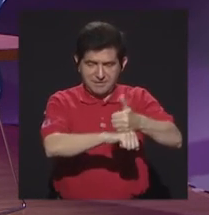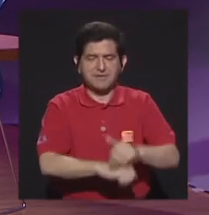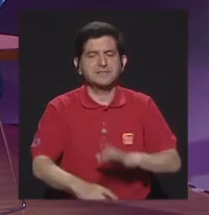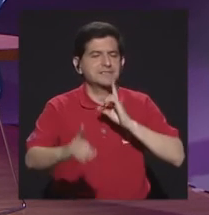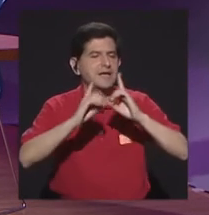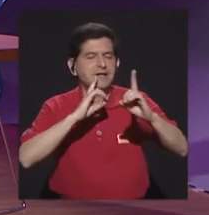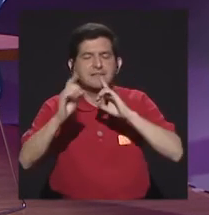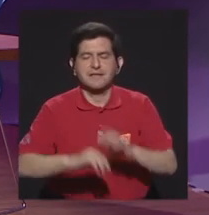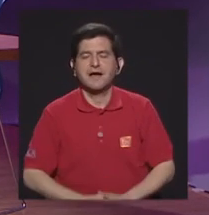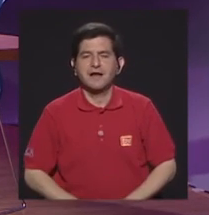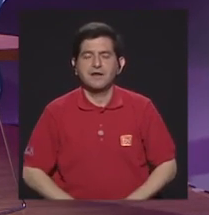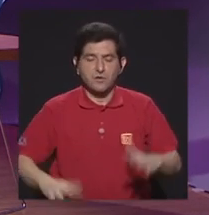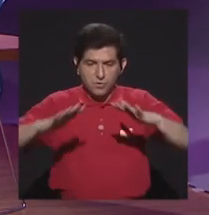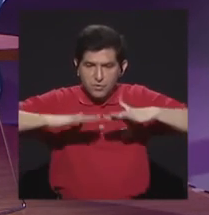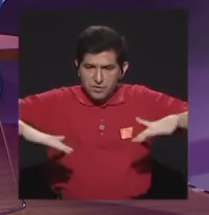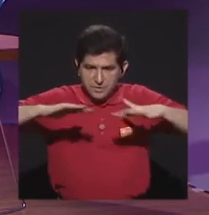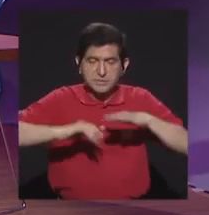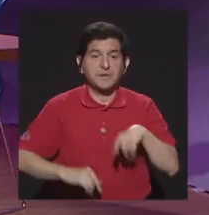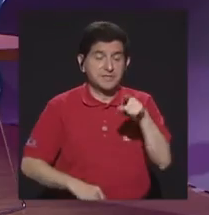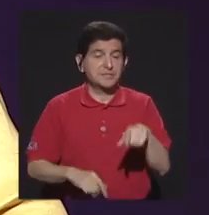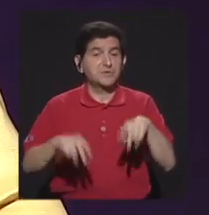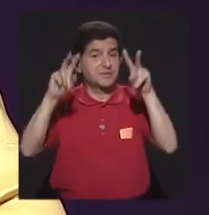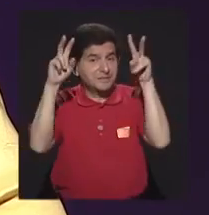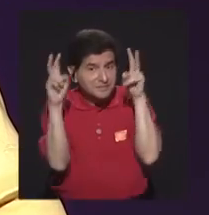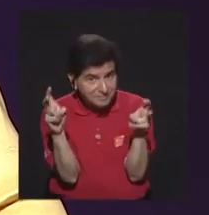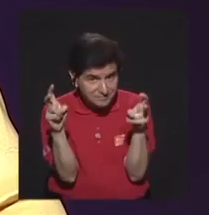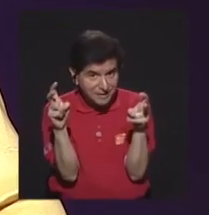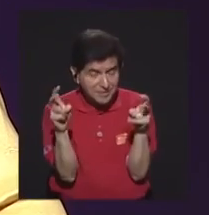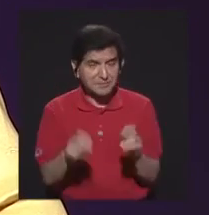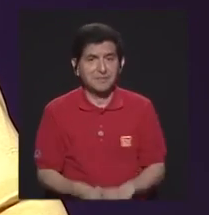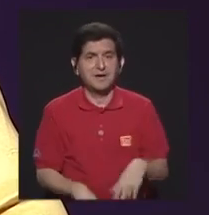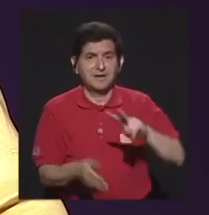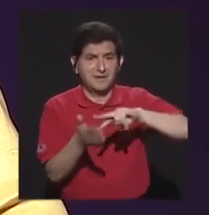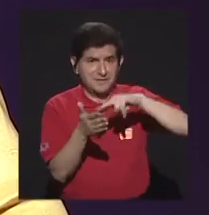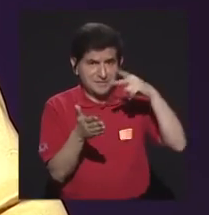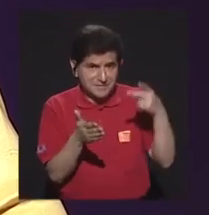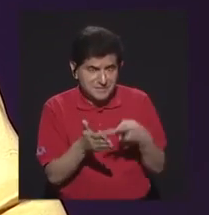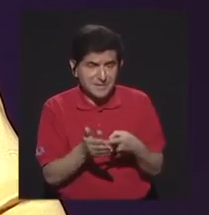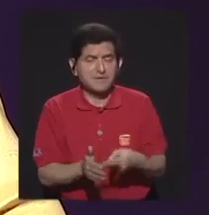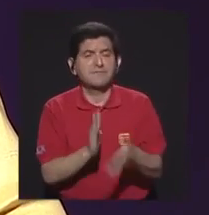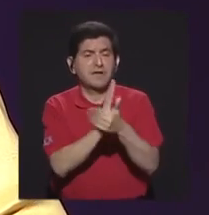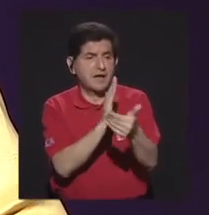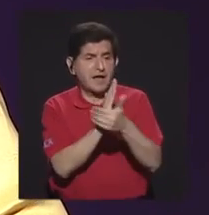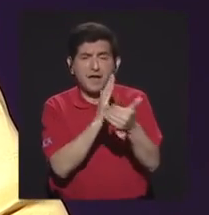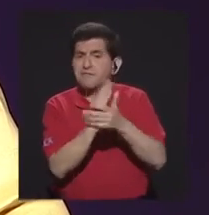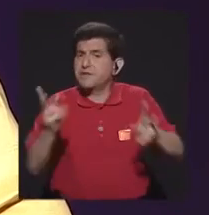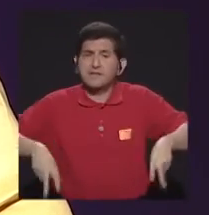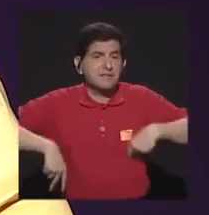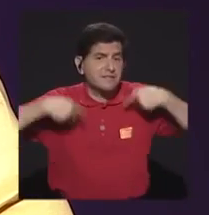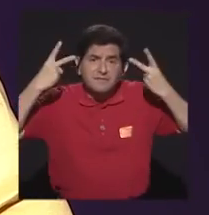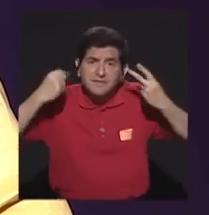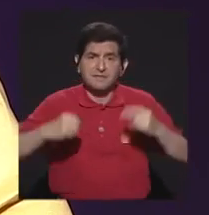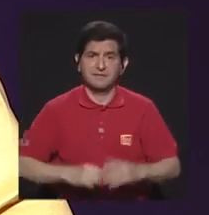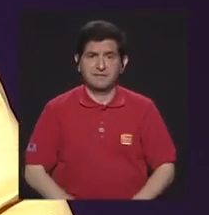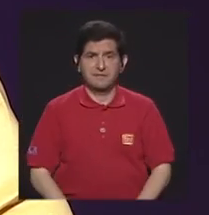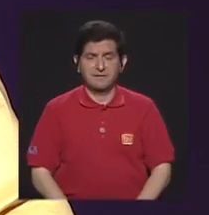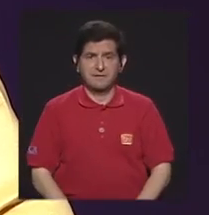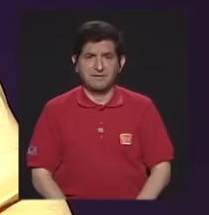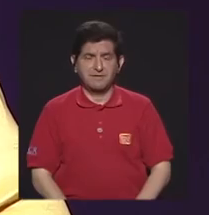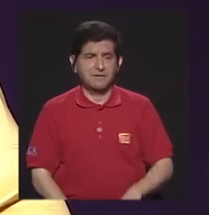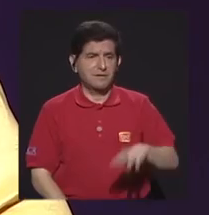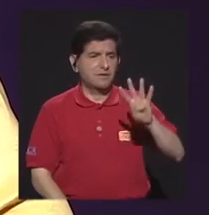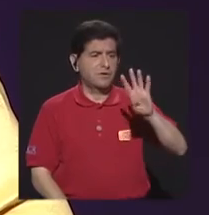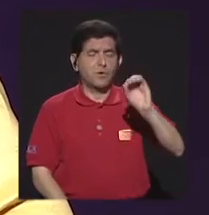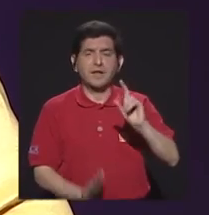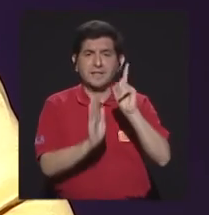diálogo con el medio, una comprensión de que esa es una materia de que genera, lo que genera es una habilidad para la vida, y que 40